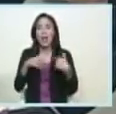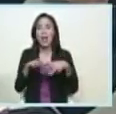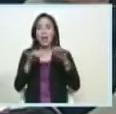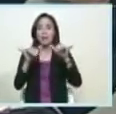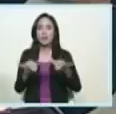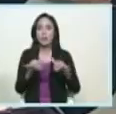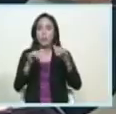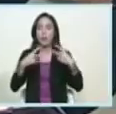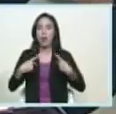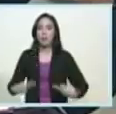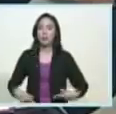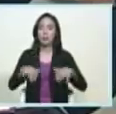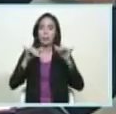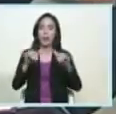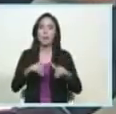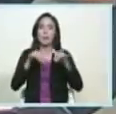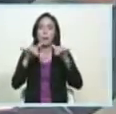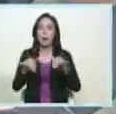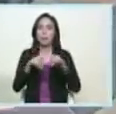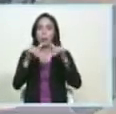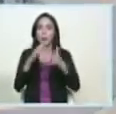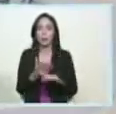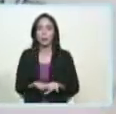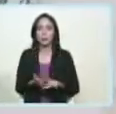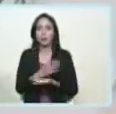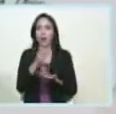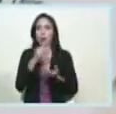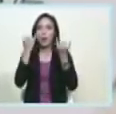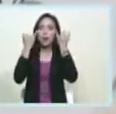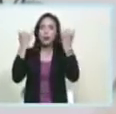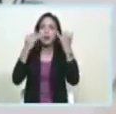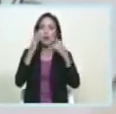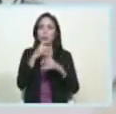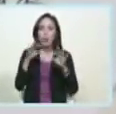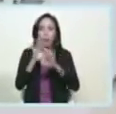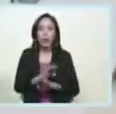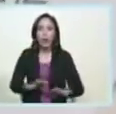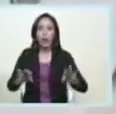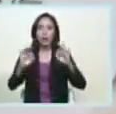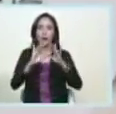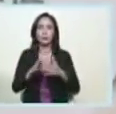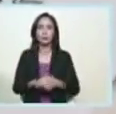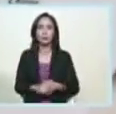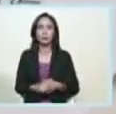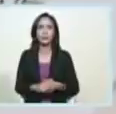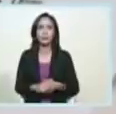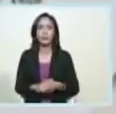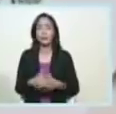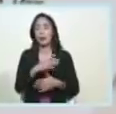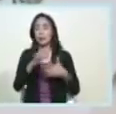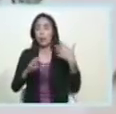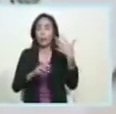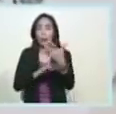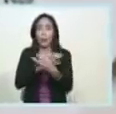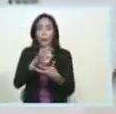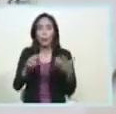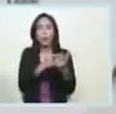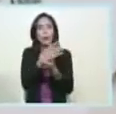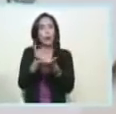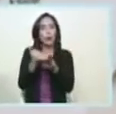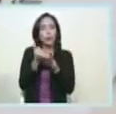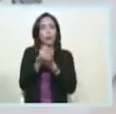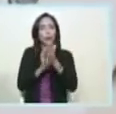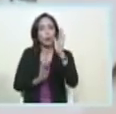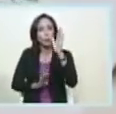rutina una lenta agonía sin crisis no hay méritos en la crisis que aflora lo mejor de cada uno